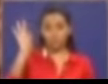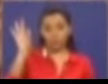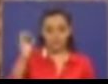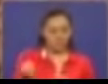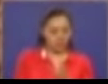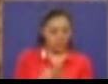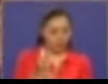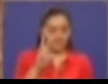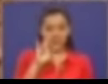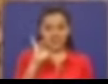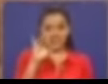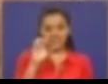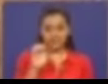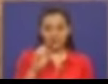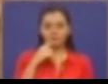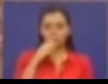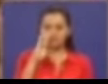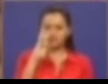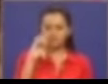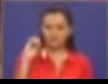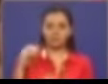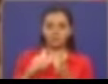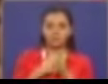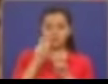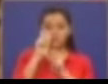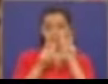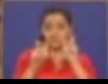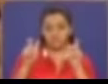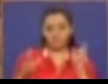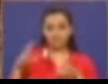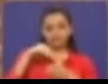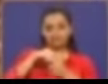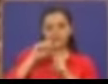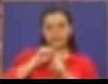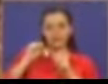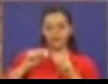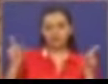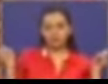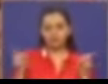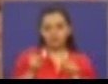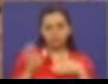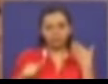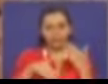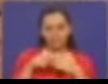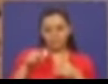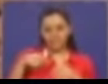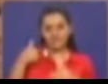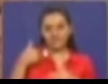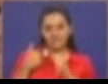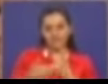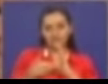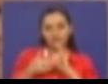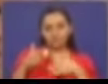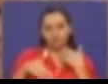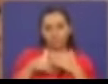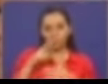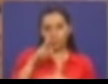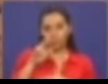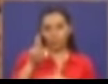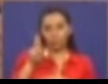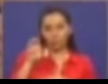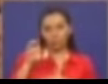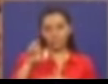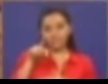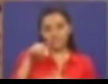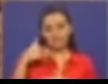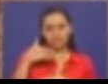de 600,000 personas dentro de este sistema simplificado que precisamente tienen un registro ante el Servicio de Rentas Internas y,